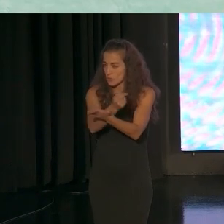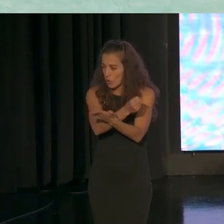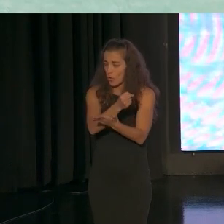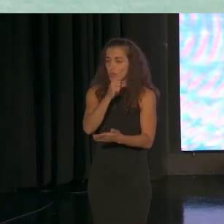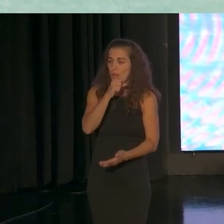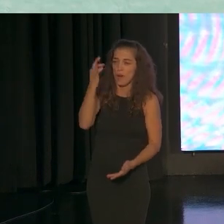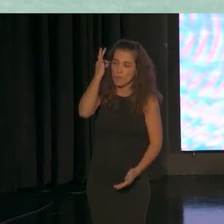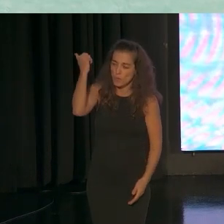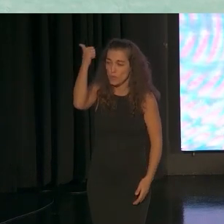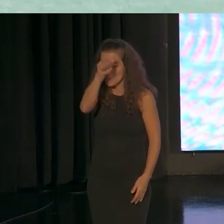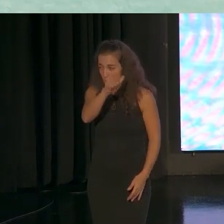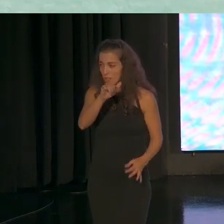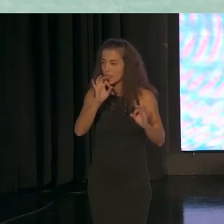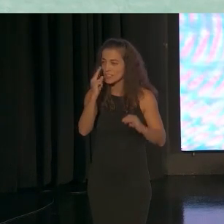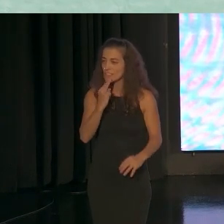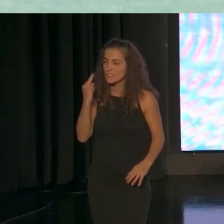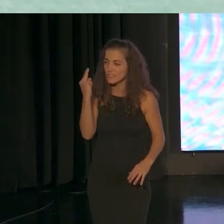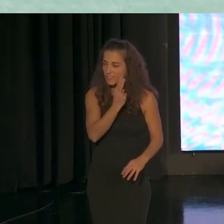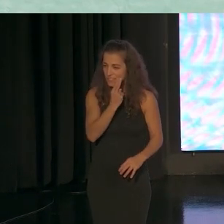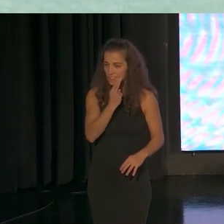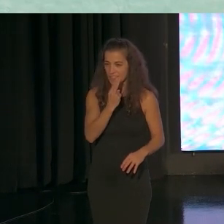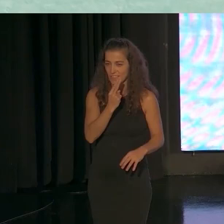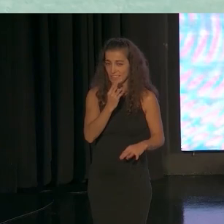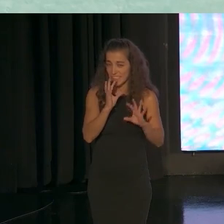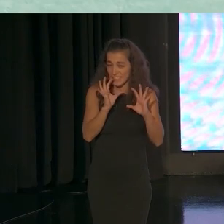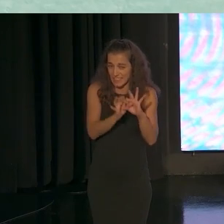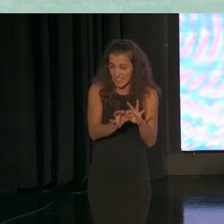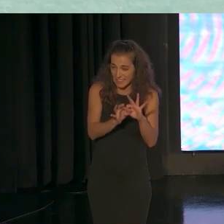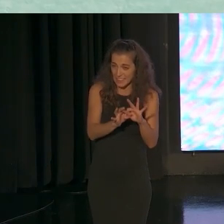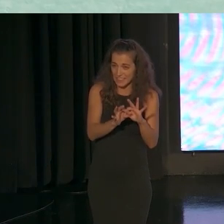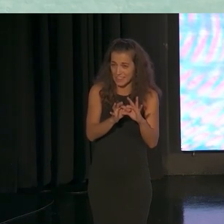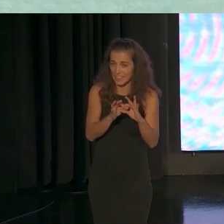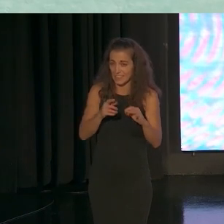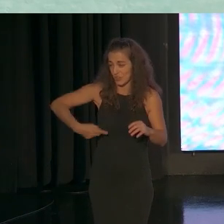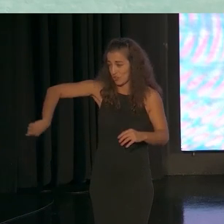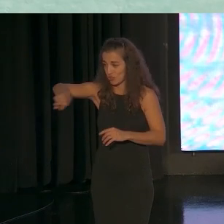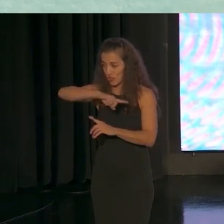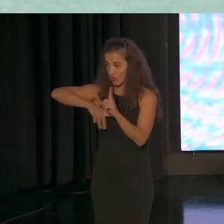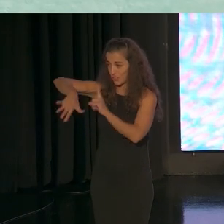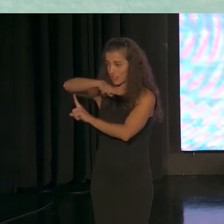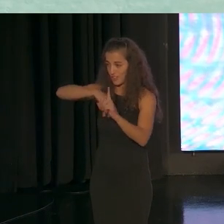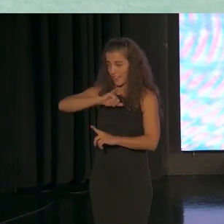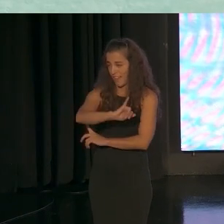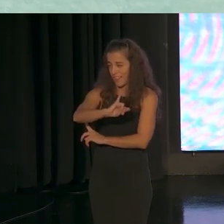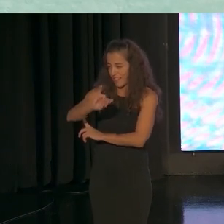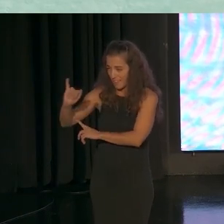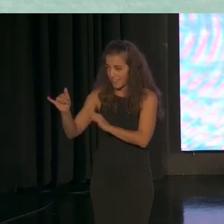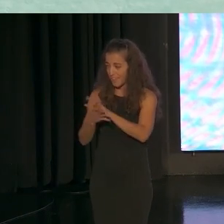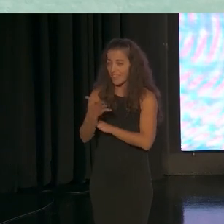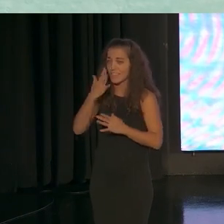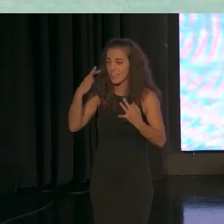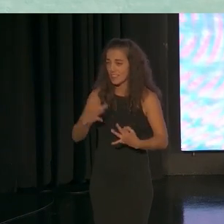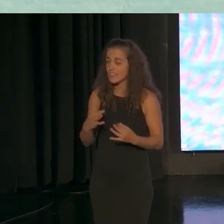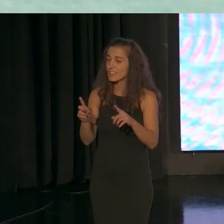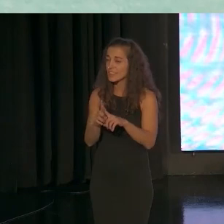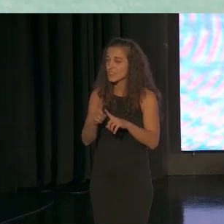esas abuelas comprometidas y comprometidos que tenemos alrededor nuestra que les pedimos que nos lleven